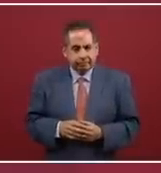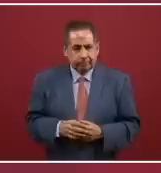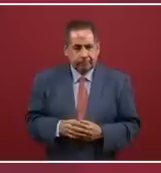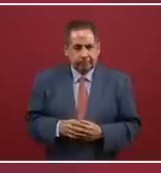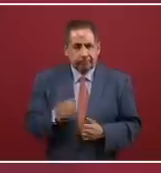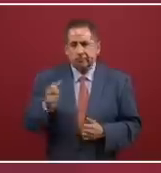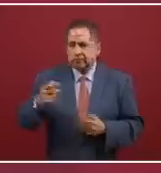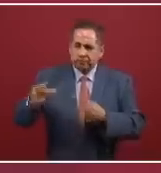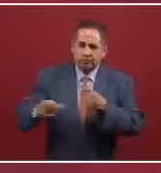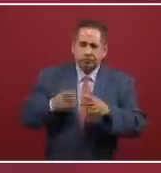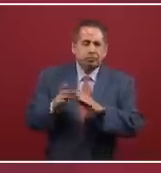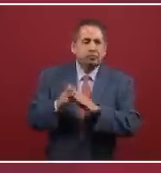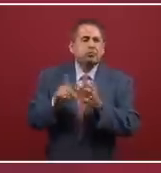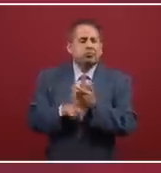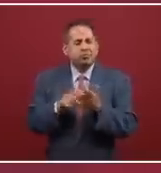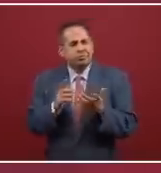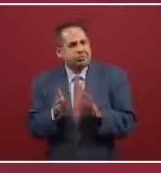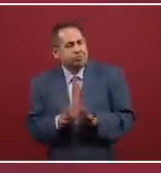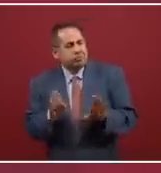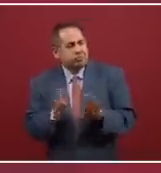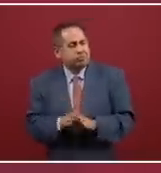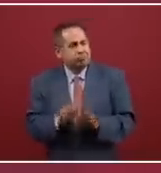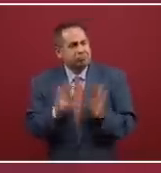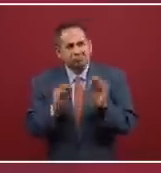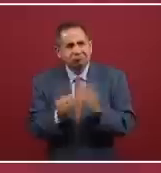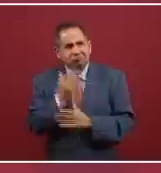preguntándose cómo fue